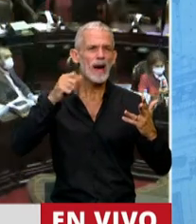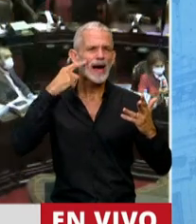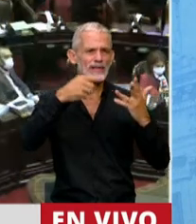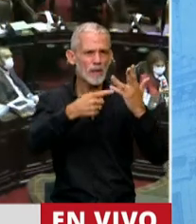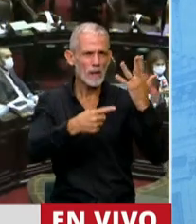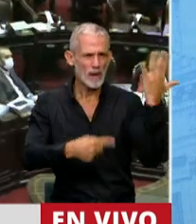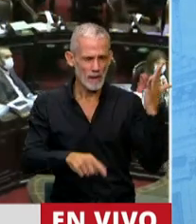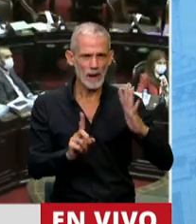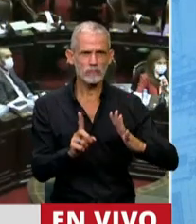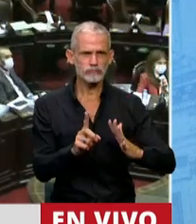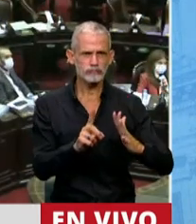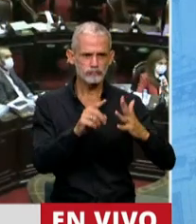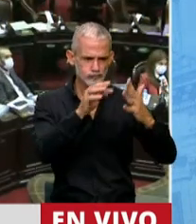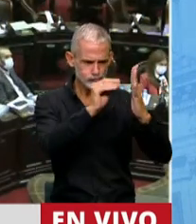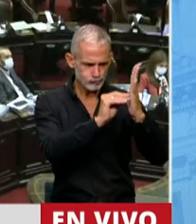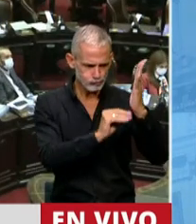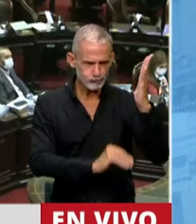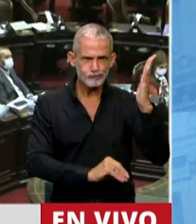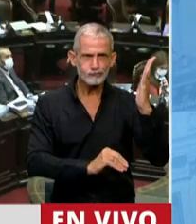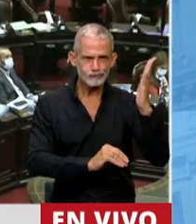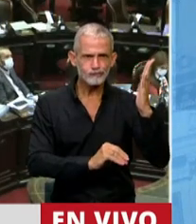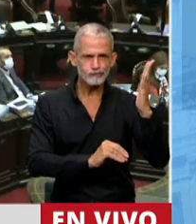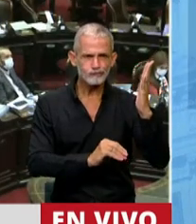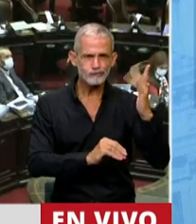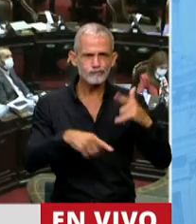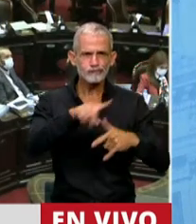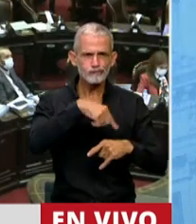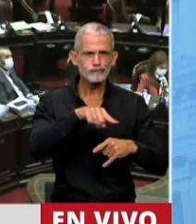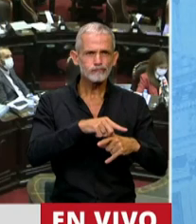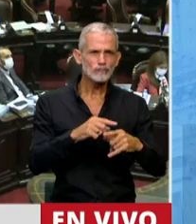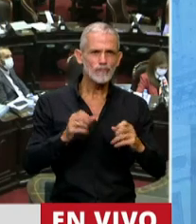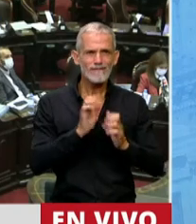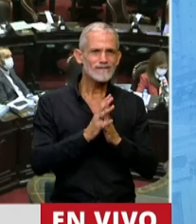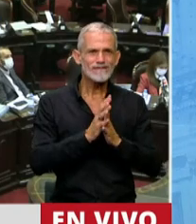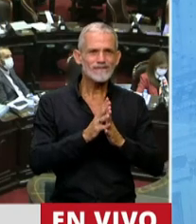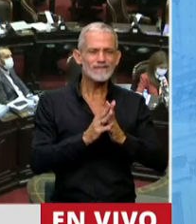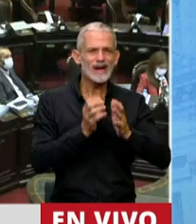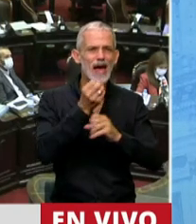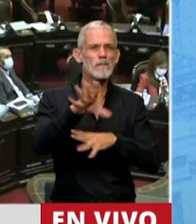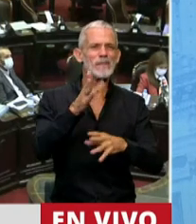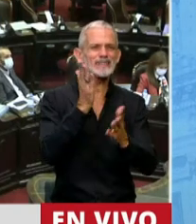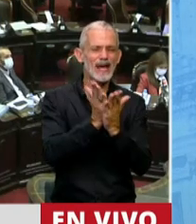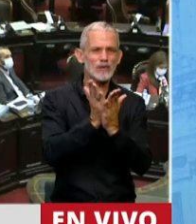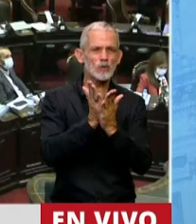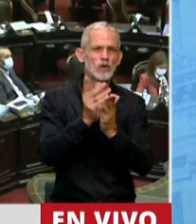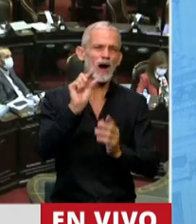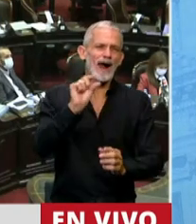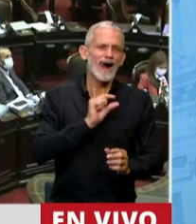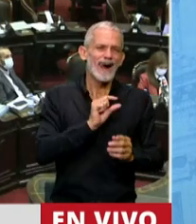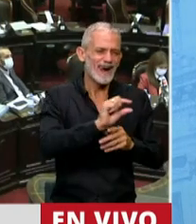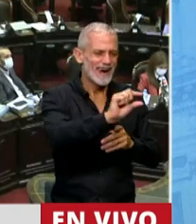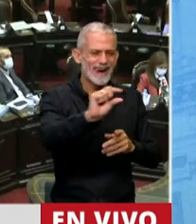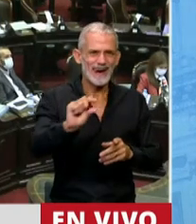otros que se nutrían para comenzar sus estudios de esta pequeña beca que podíamos